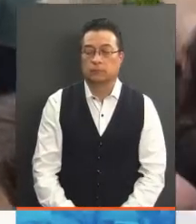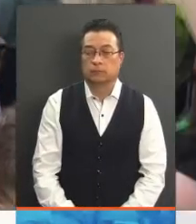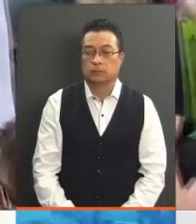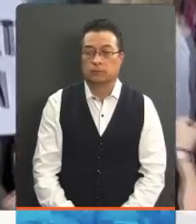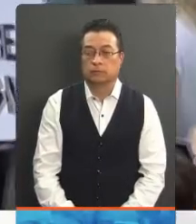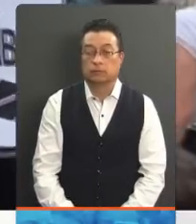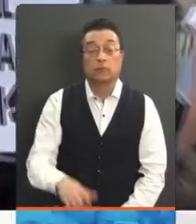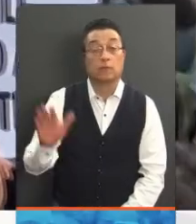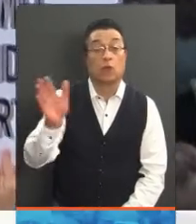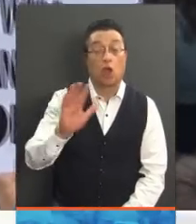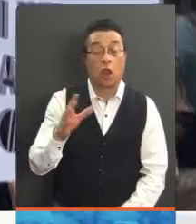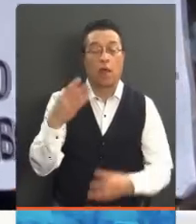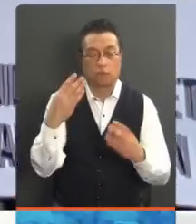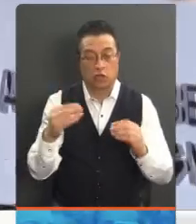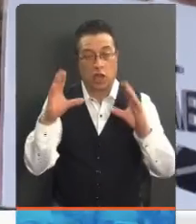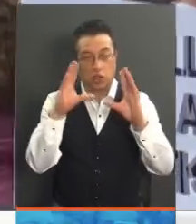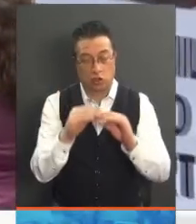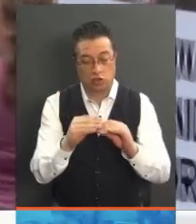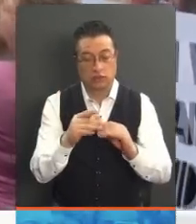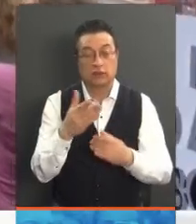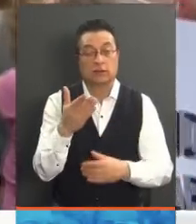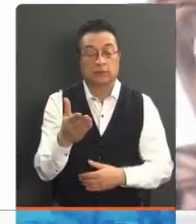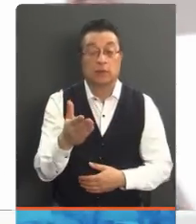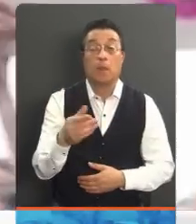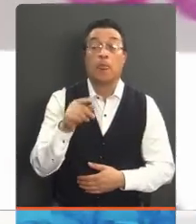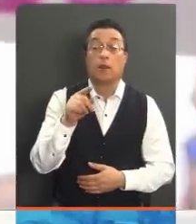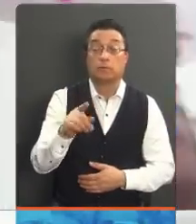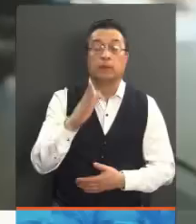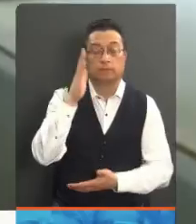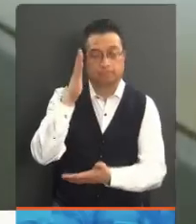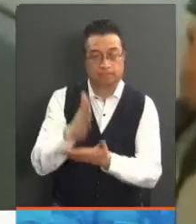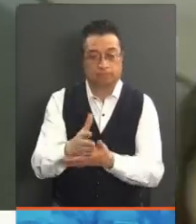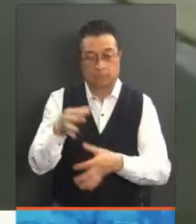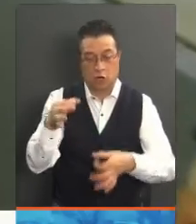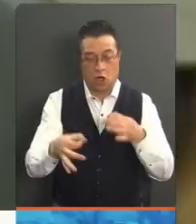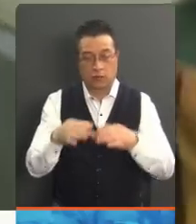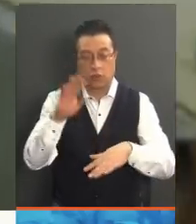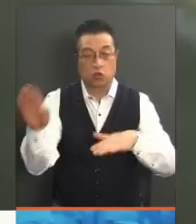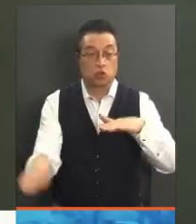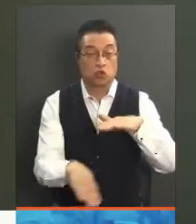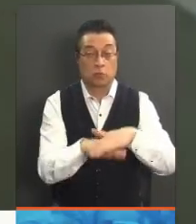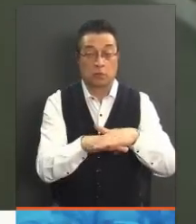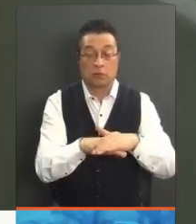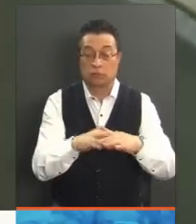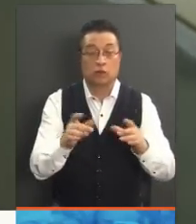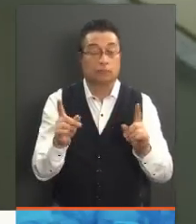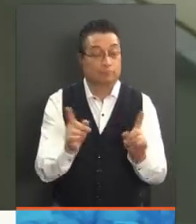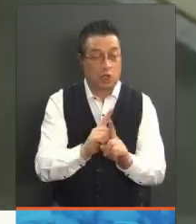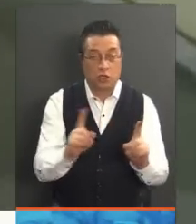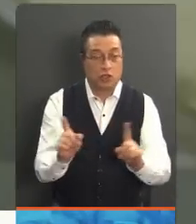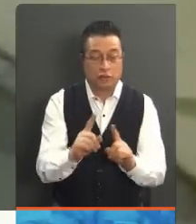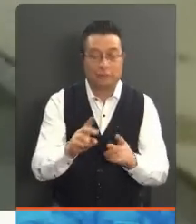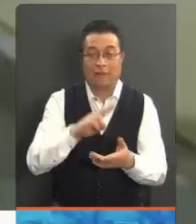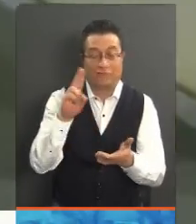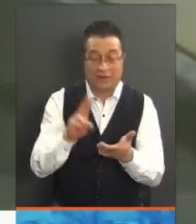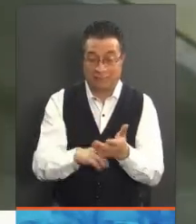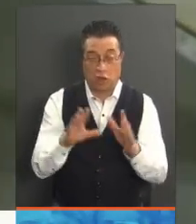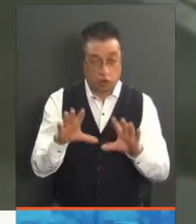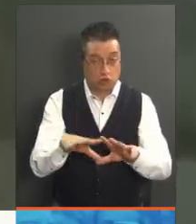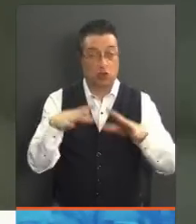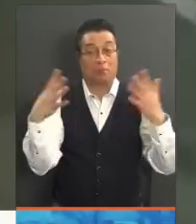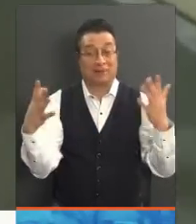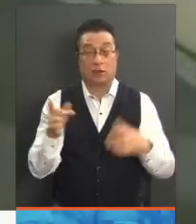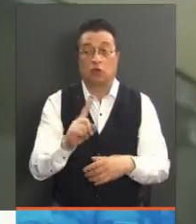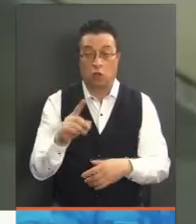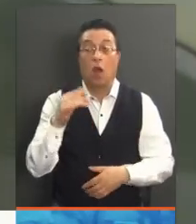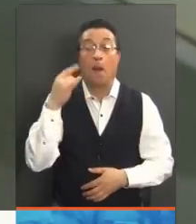Hola, ¿qué tal? Muy buenas noches, Ramón. Mire, la decisión de la Corte Suprema no era realmente una sorpresa, pero sí ha